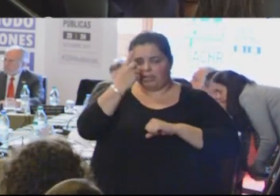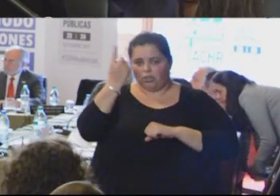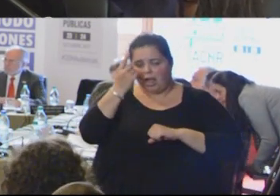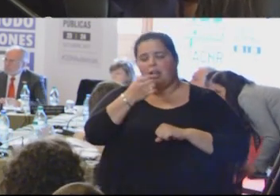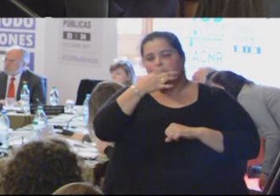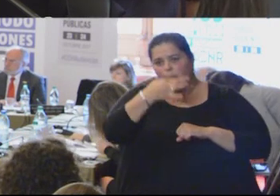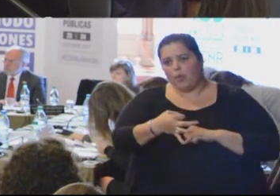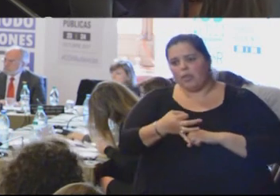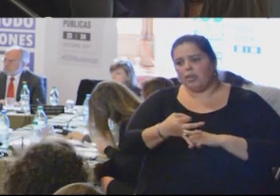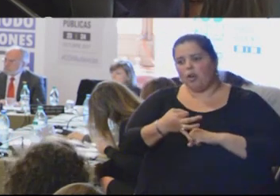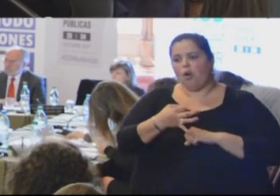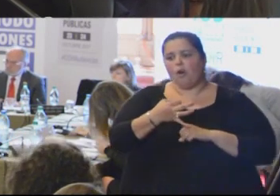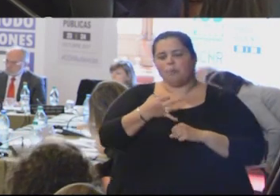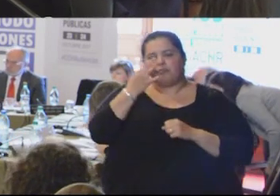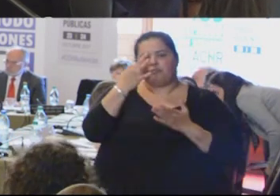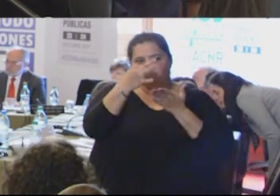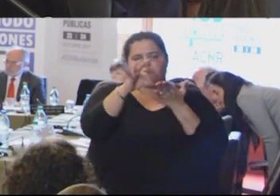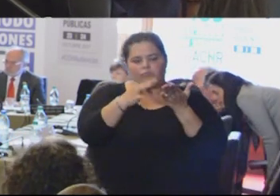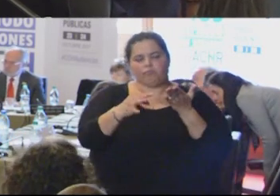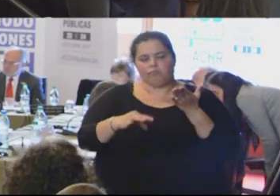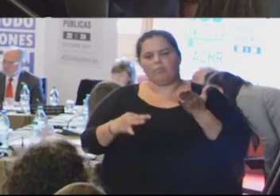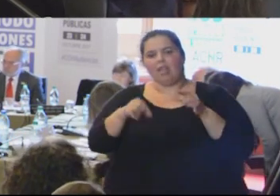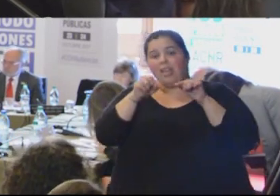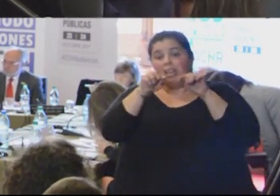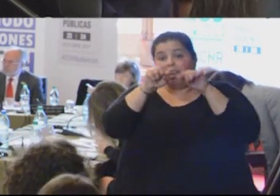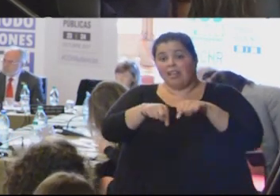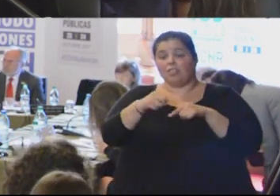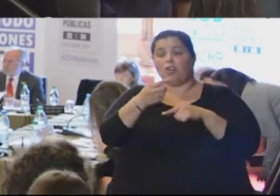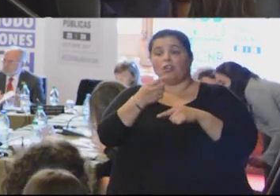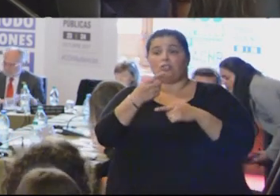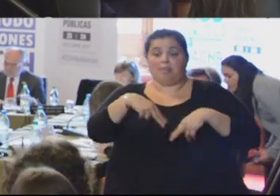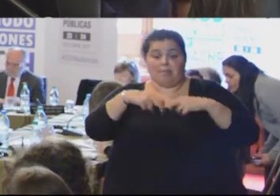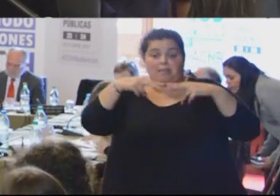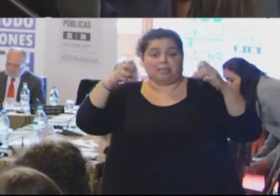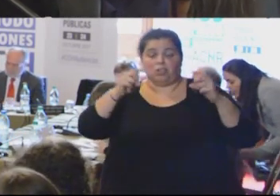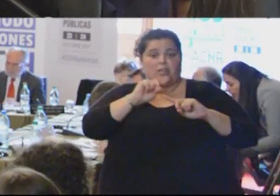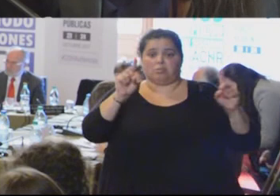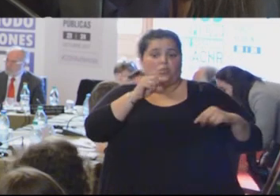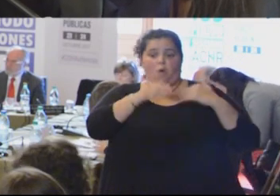en su preocupación porque estos generales y estas investigaciones no avanzan